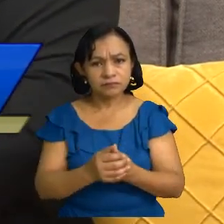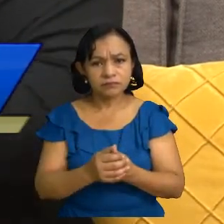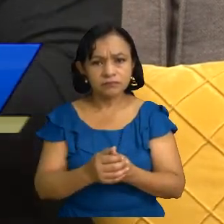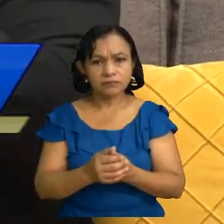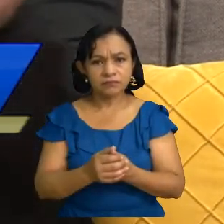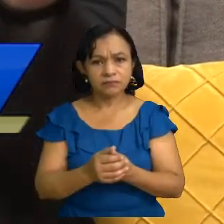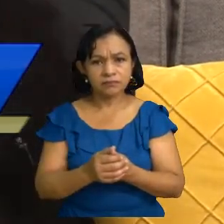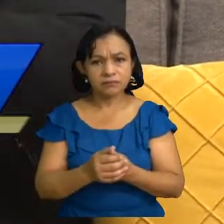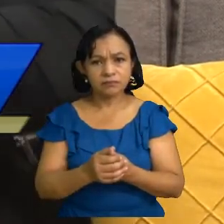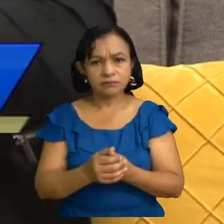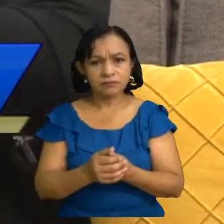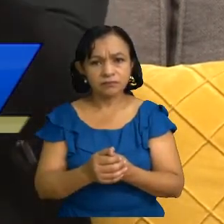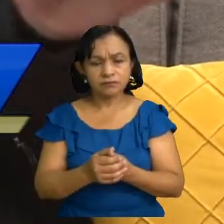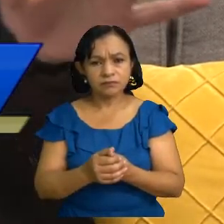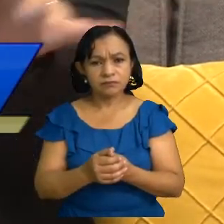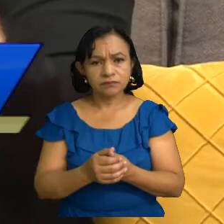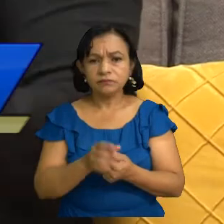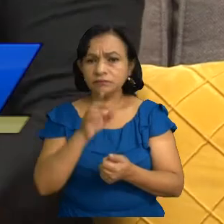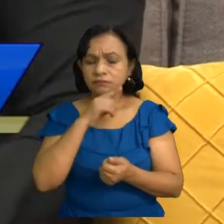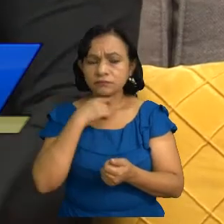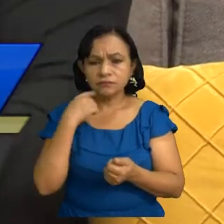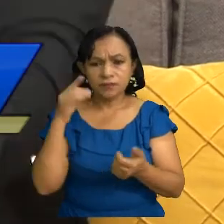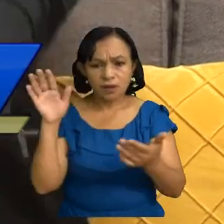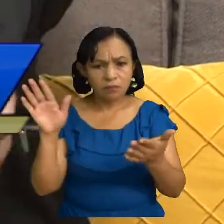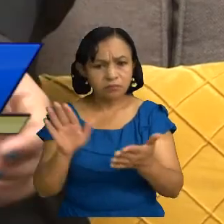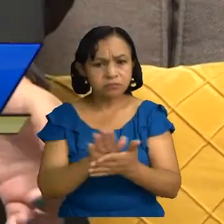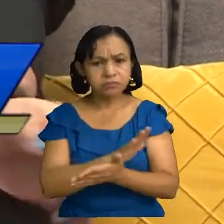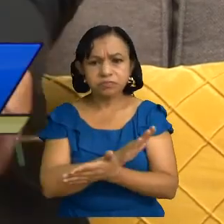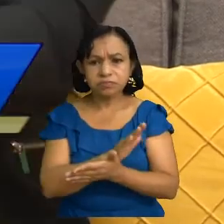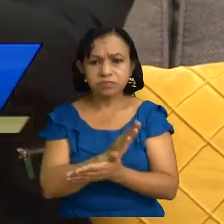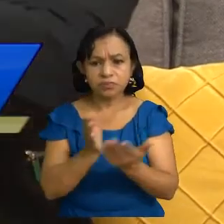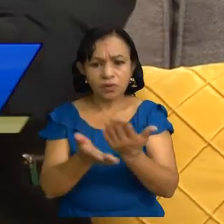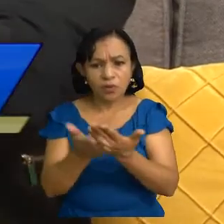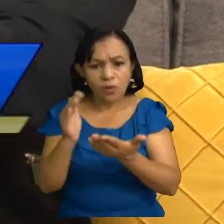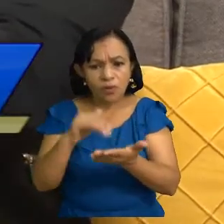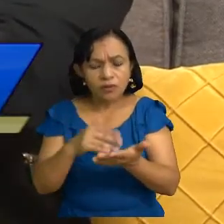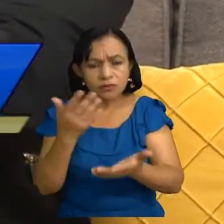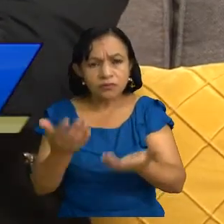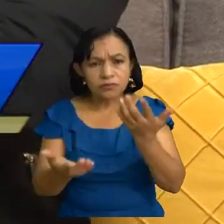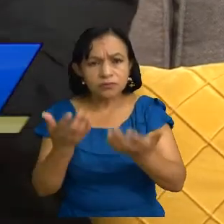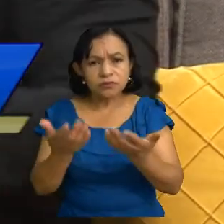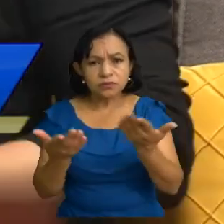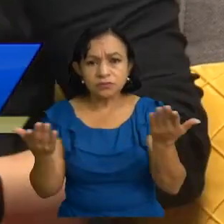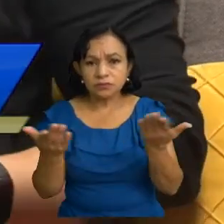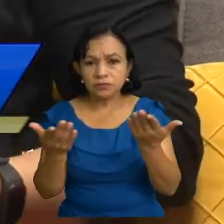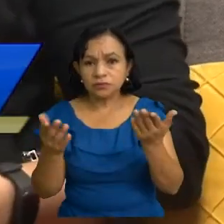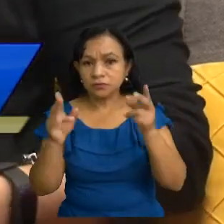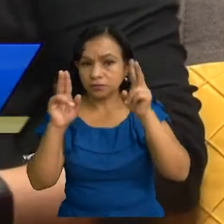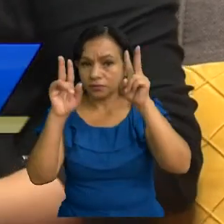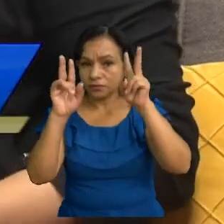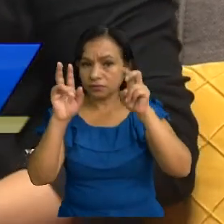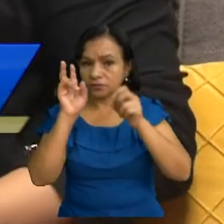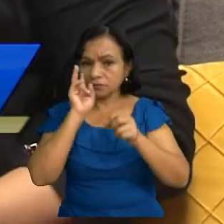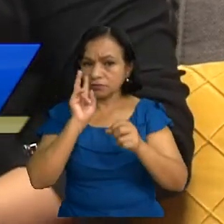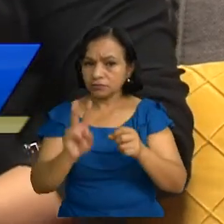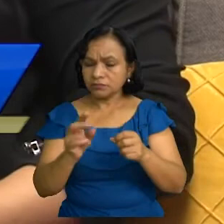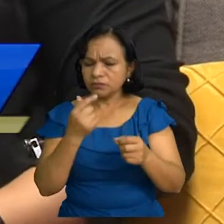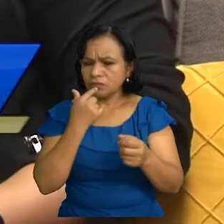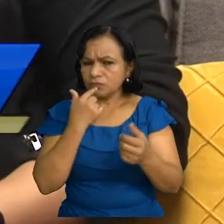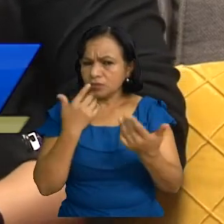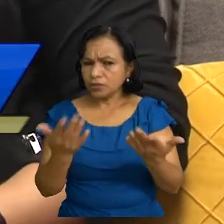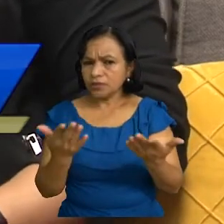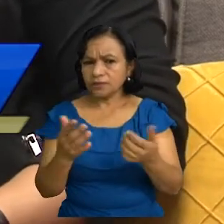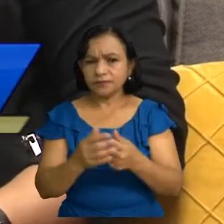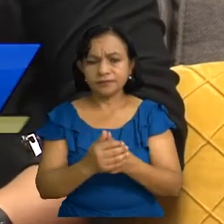queda totalmente apagado y se vuelve a reactivar entonces esos son los temas que se tienen que valorar el